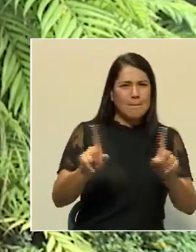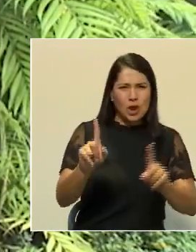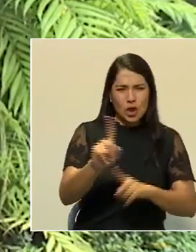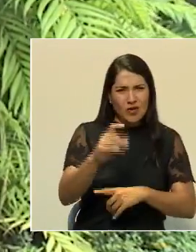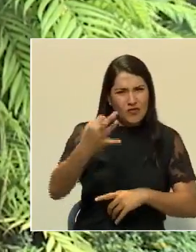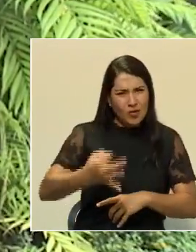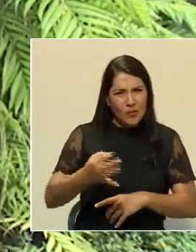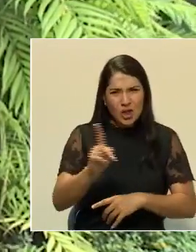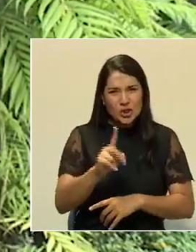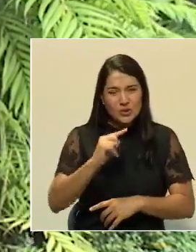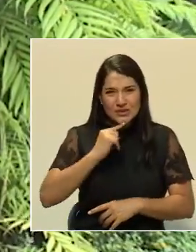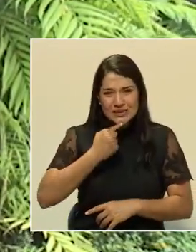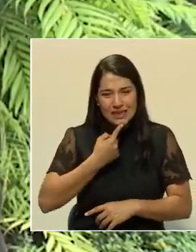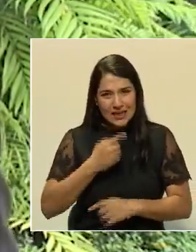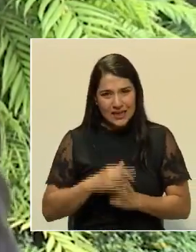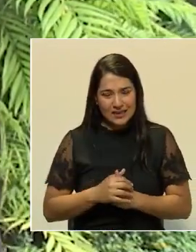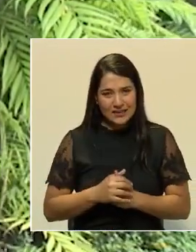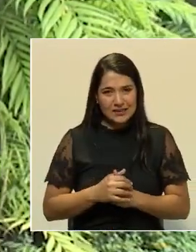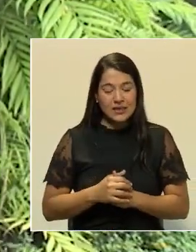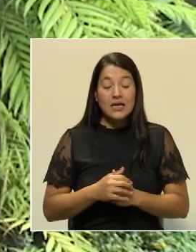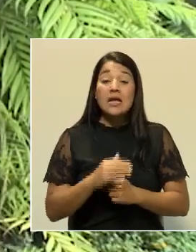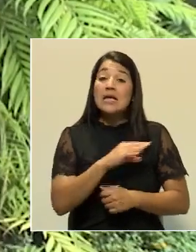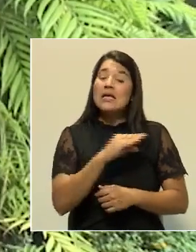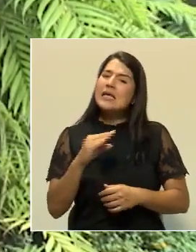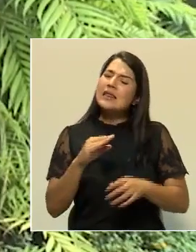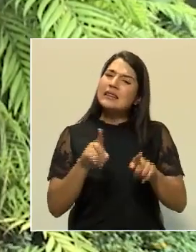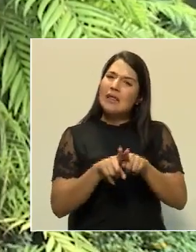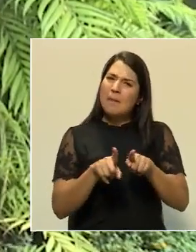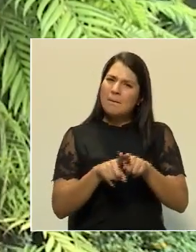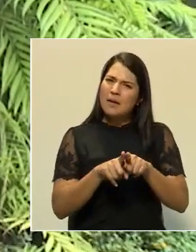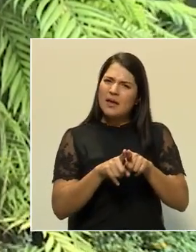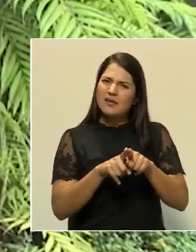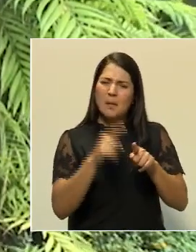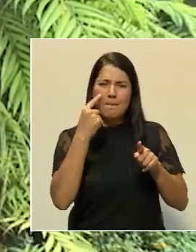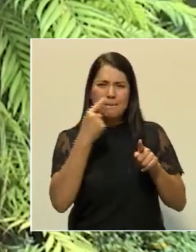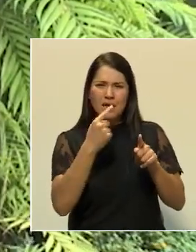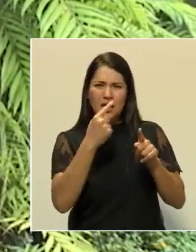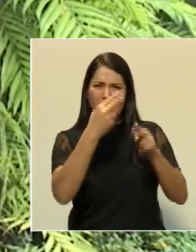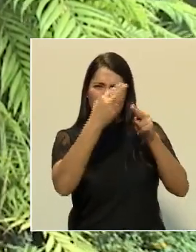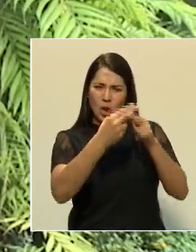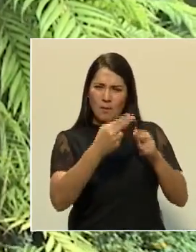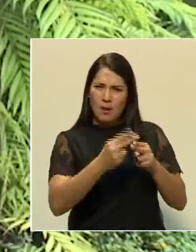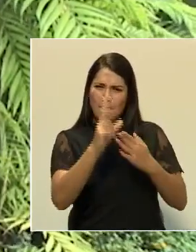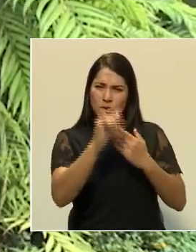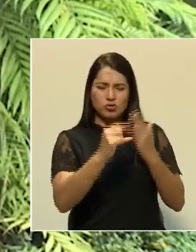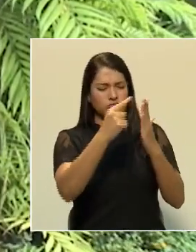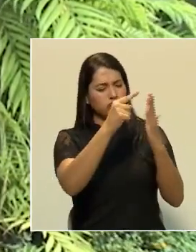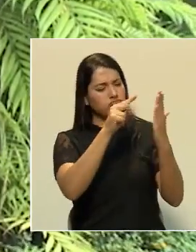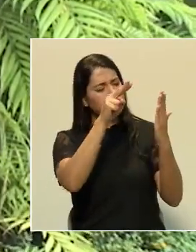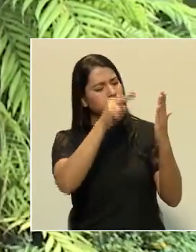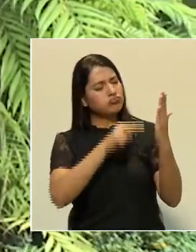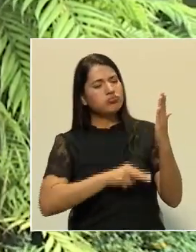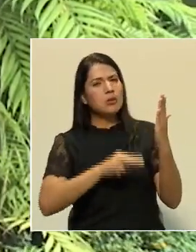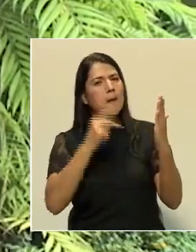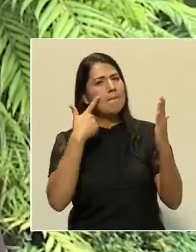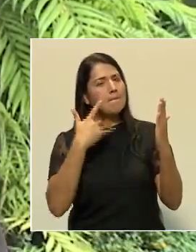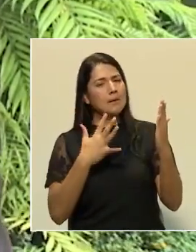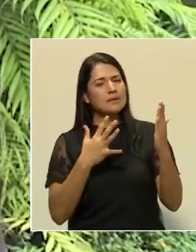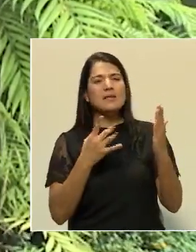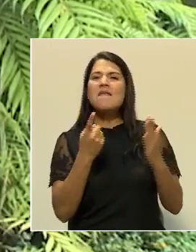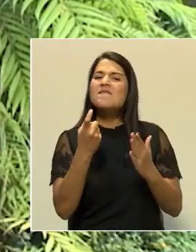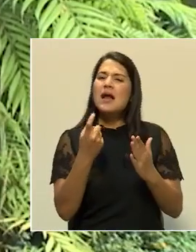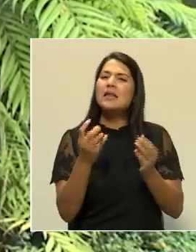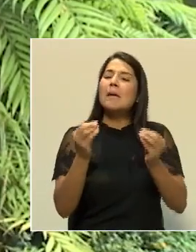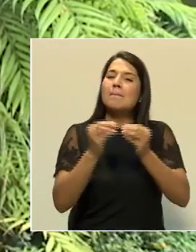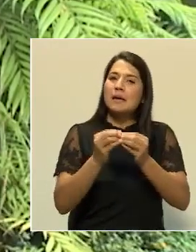seria. Y después lo que me parece sobre la agenda es que faltan muchos temas. En general vemos que faltan propuestas para enfrentar